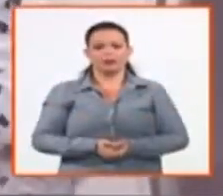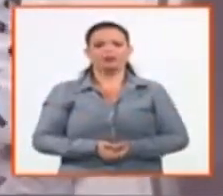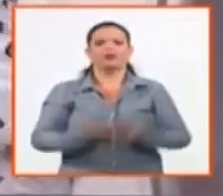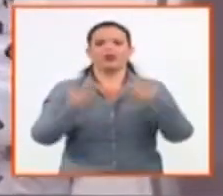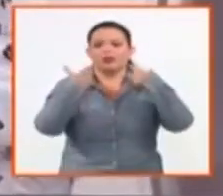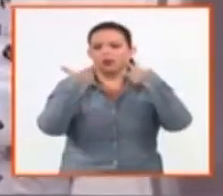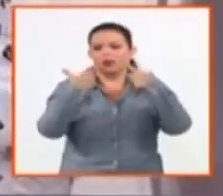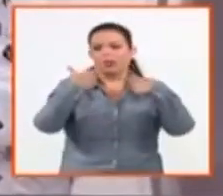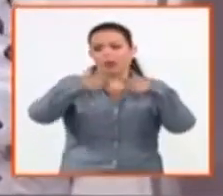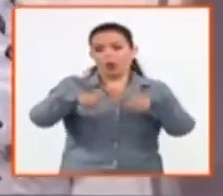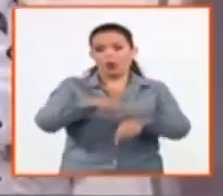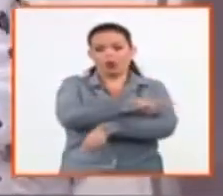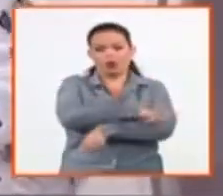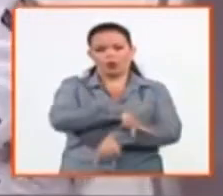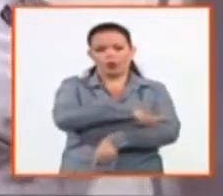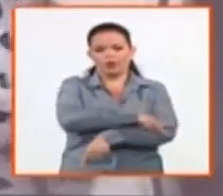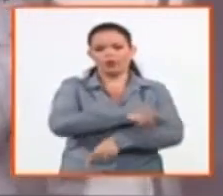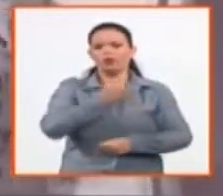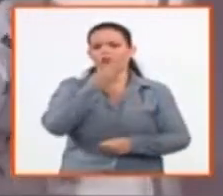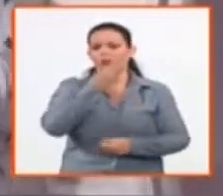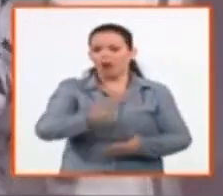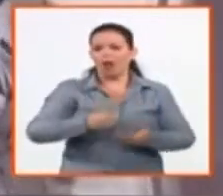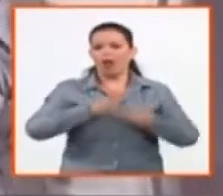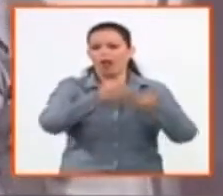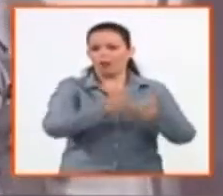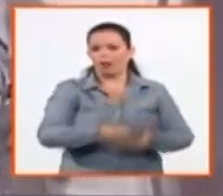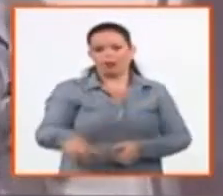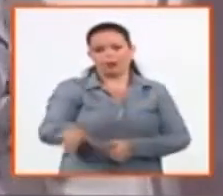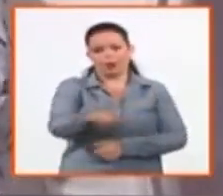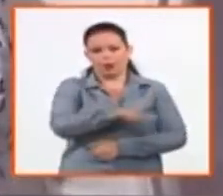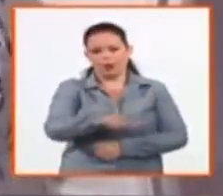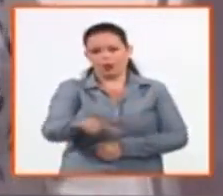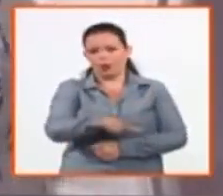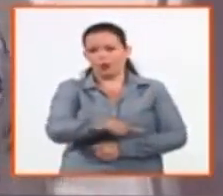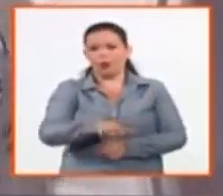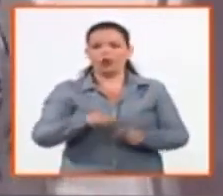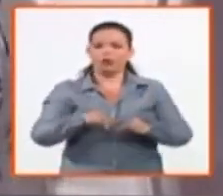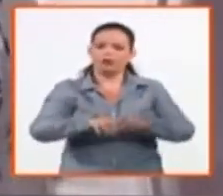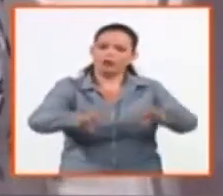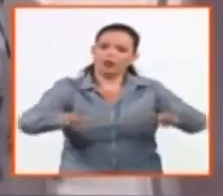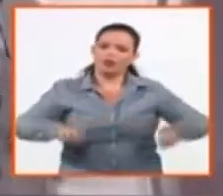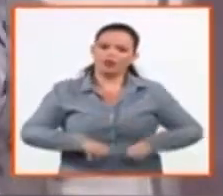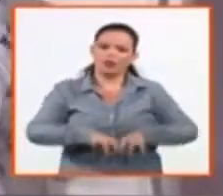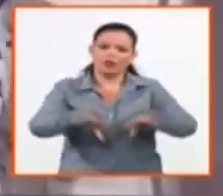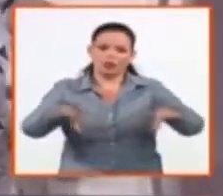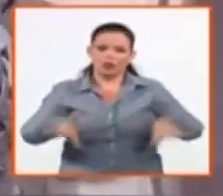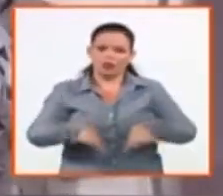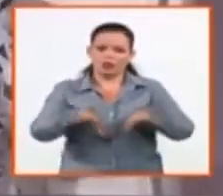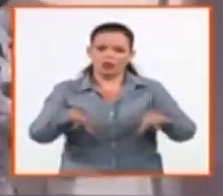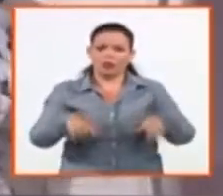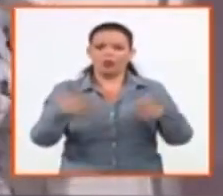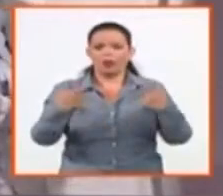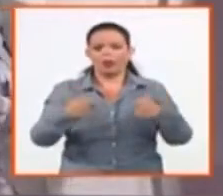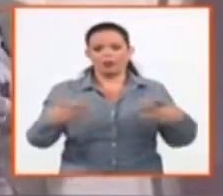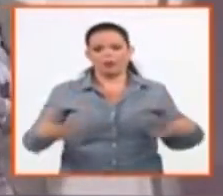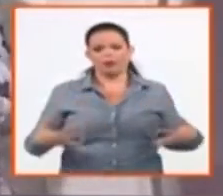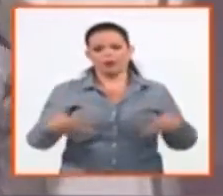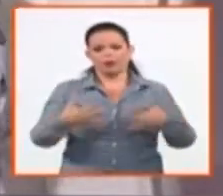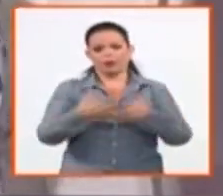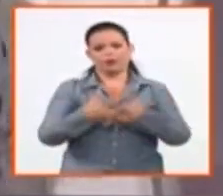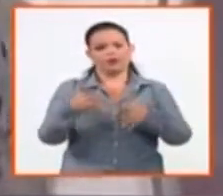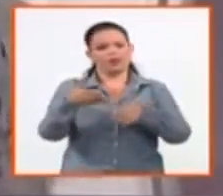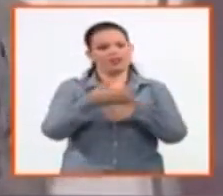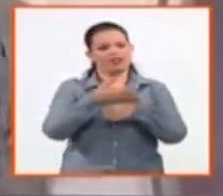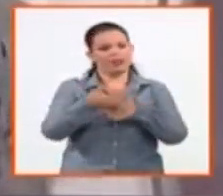pudieran apoyar. De todas formas, estamos hablando de un área muy convulsa, y esto tiene que relacionarse con otros conflictos y con